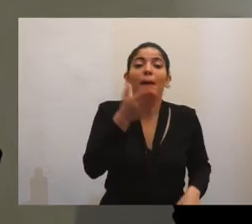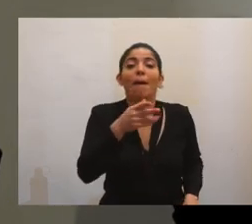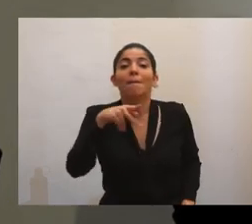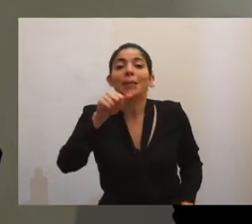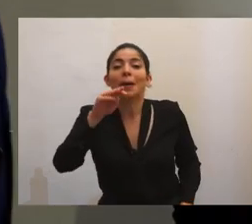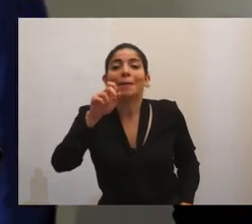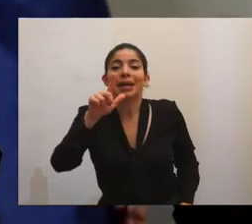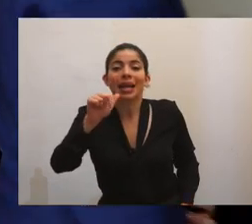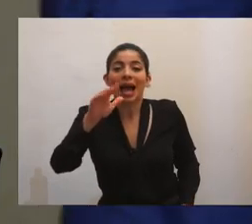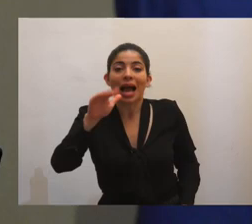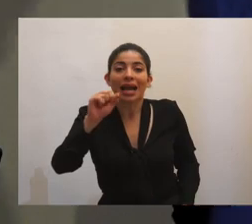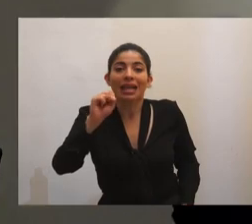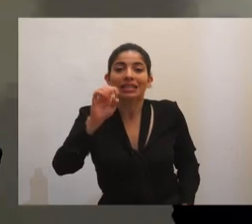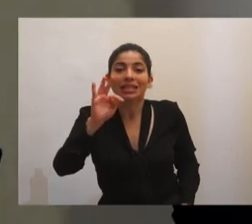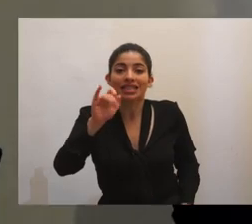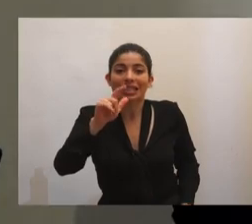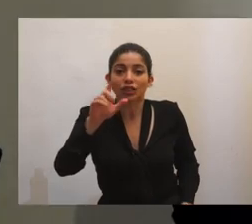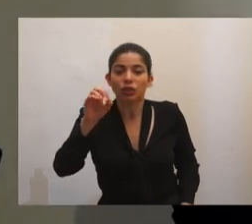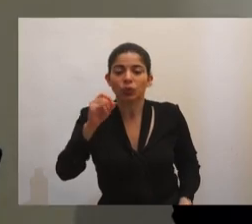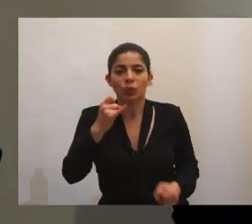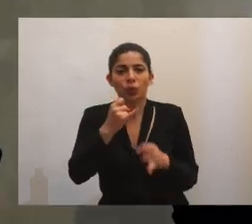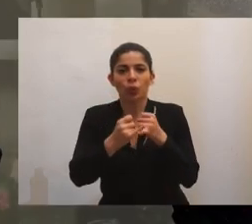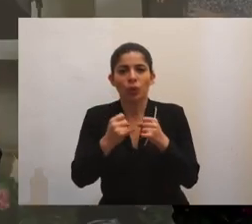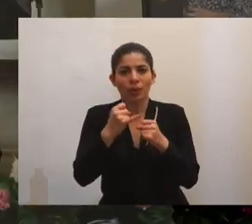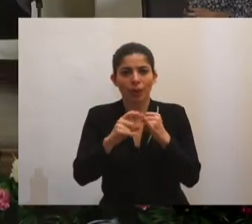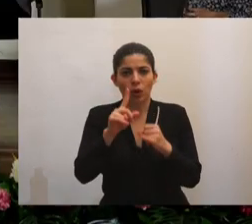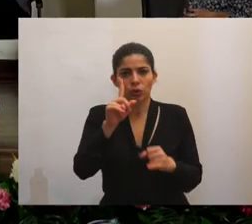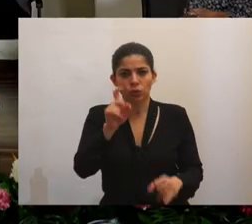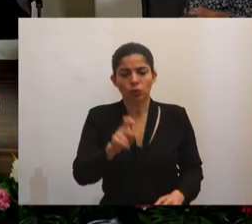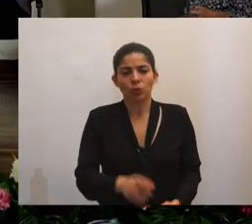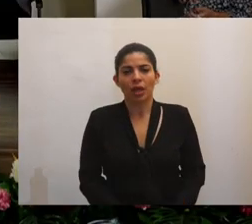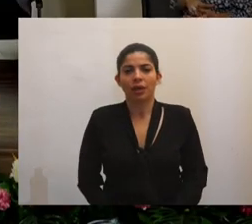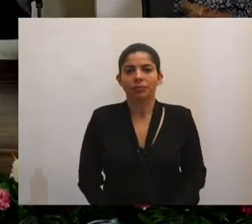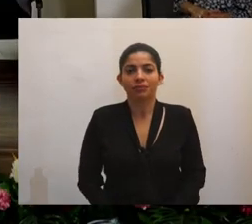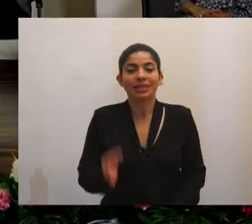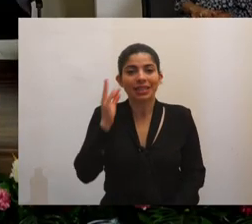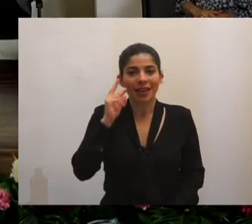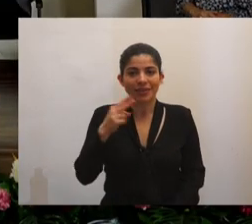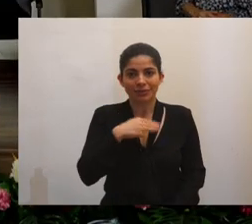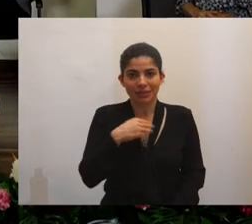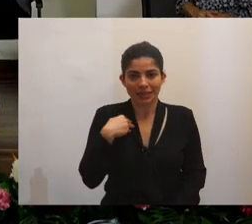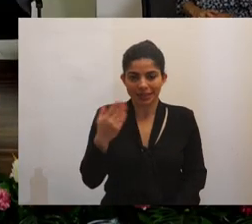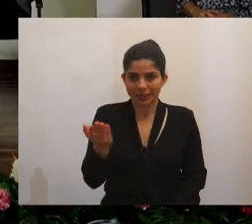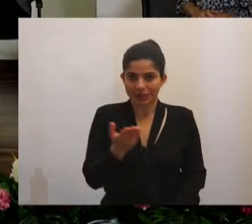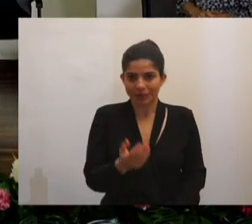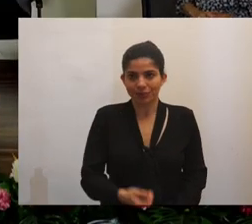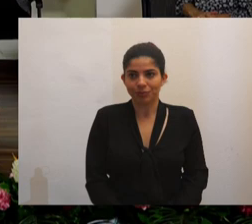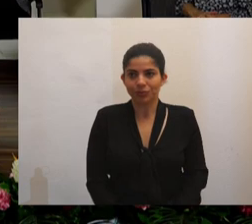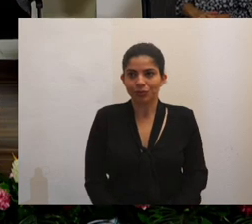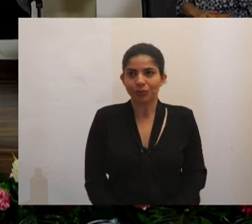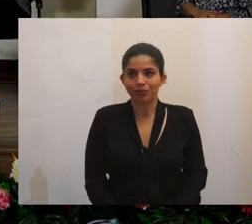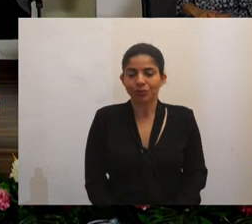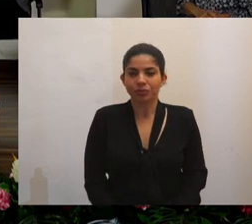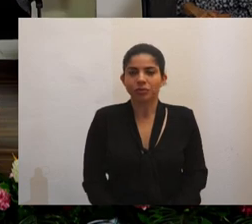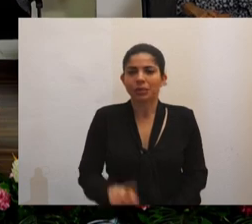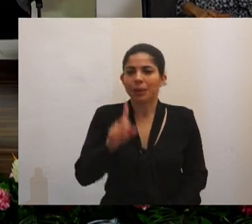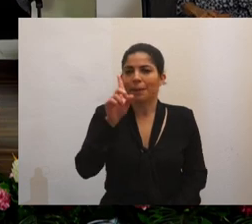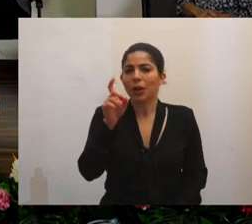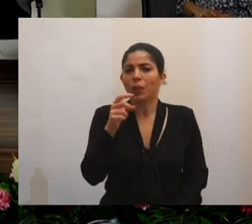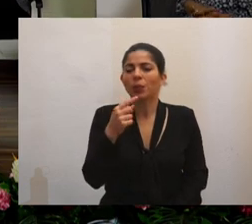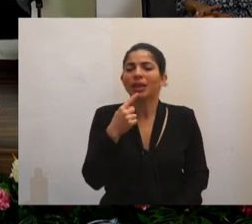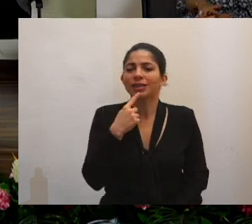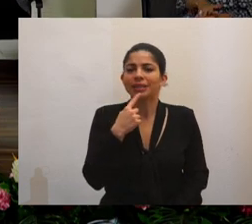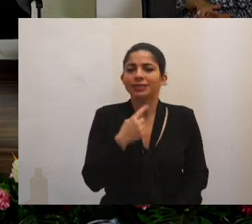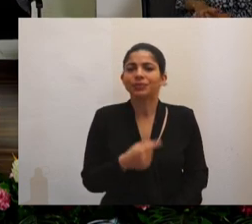Castillo, tenemos una última consulta. Señora viceministra, se nos acompaña aquí en el podio. La consulta